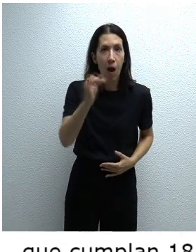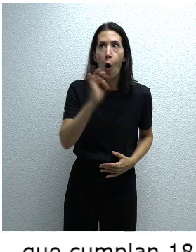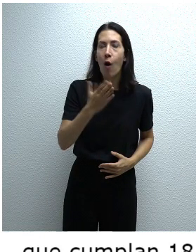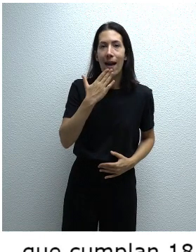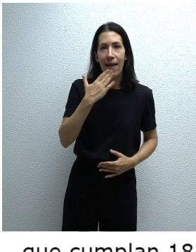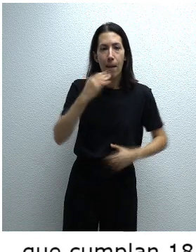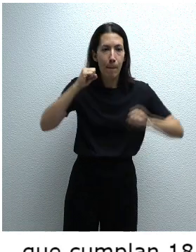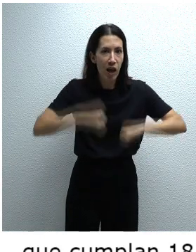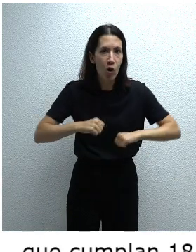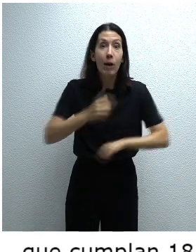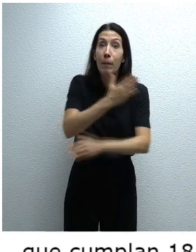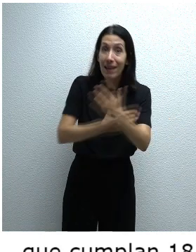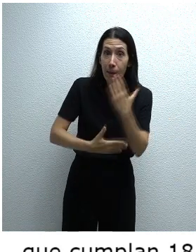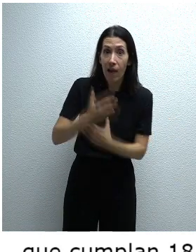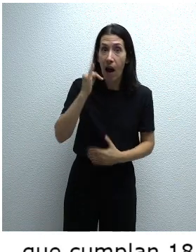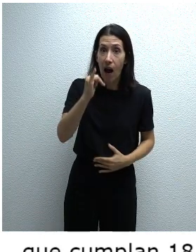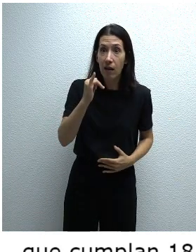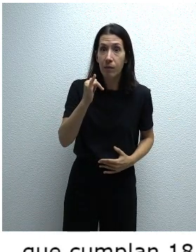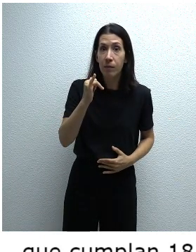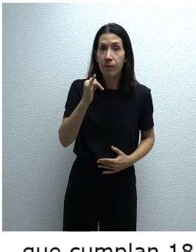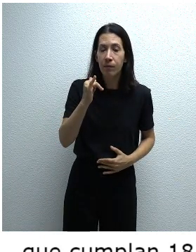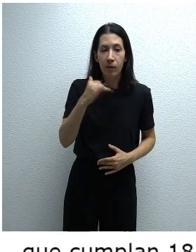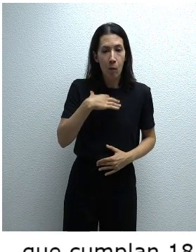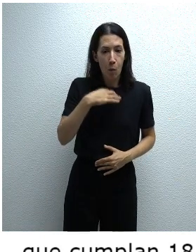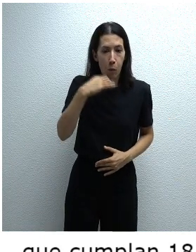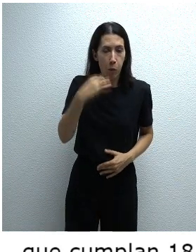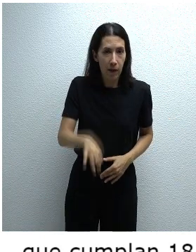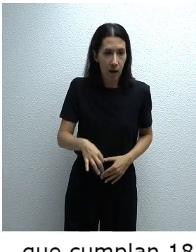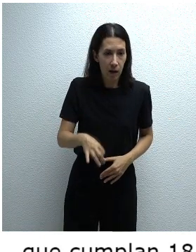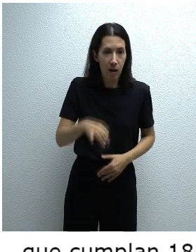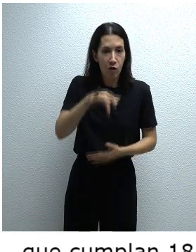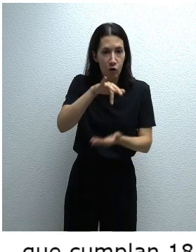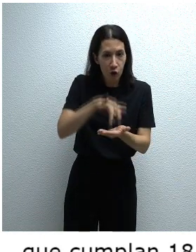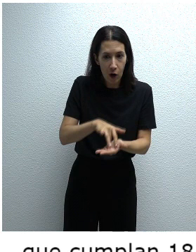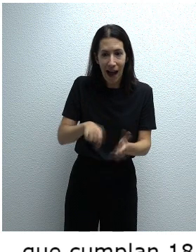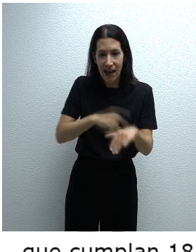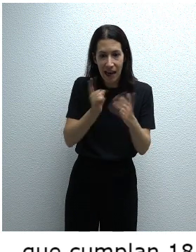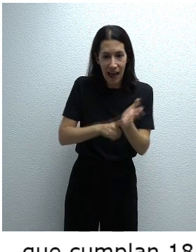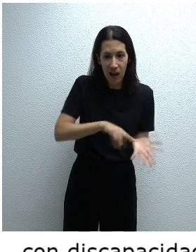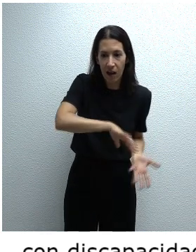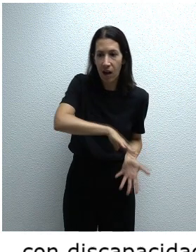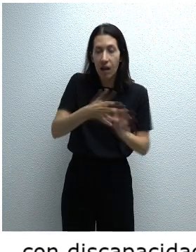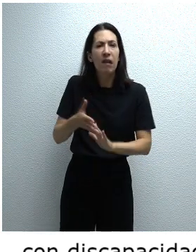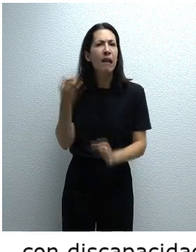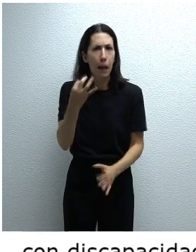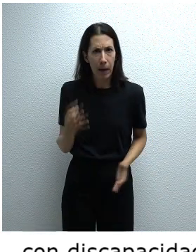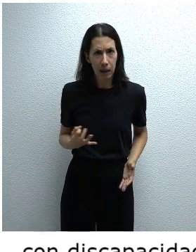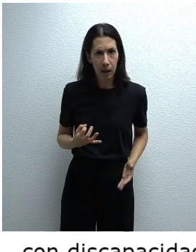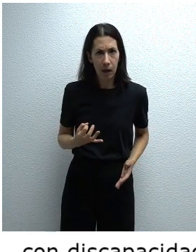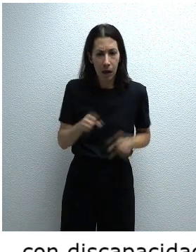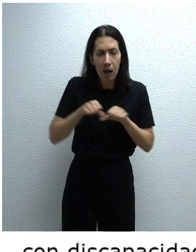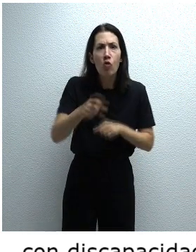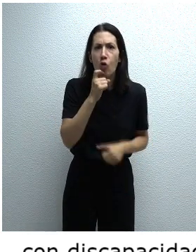mayor que tenga una discapacidad que dé lugar a tener que aplicarse esta legislación, ¿cómo manejarse?